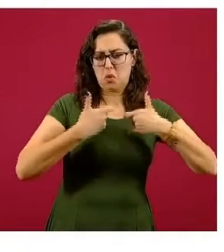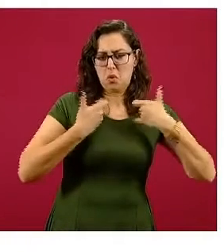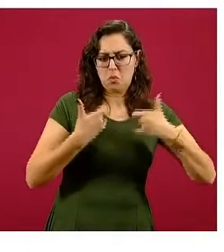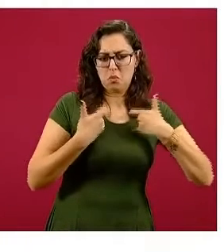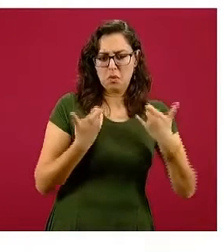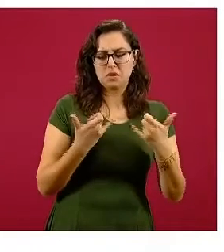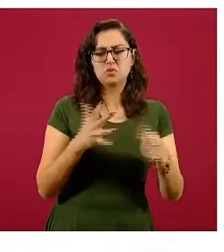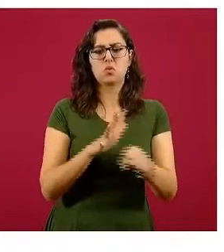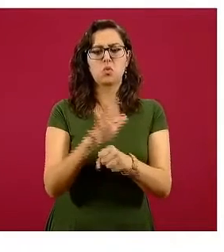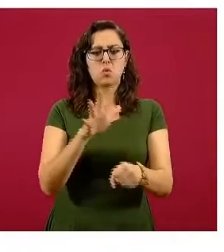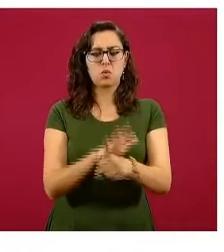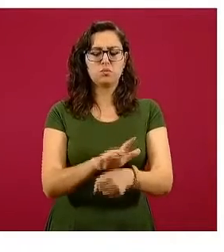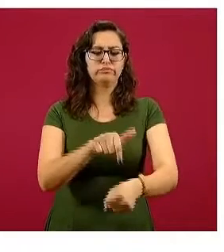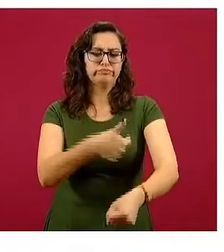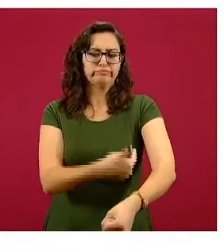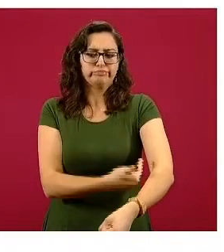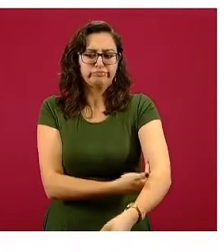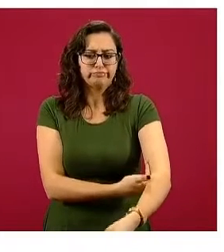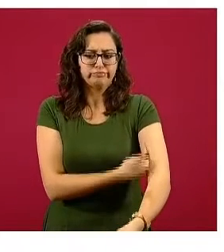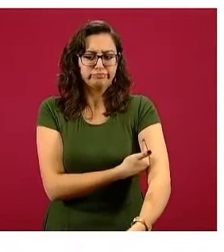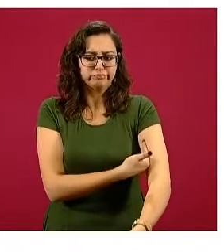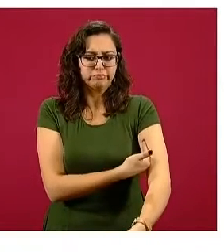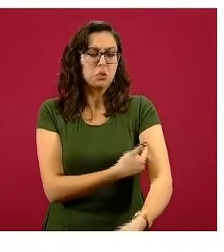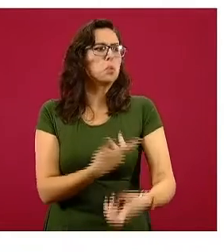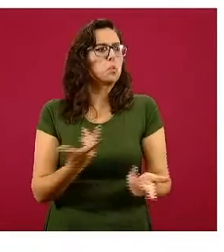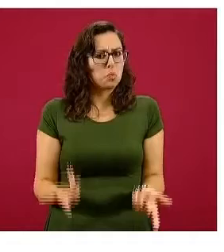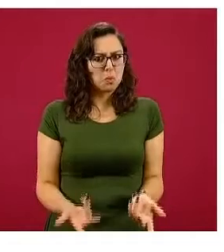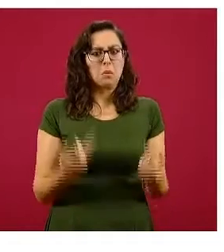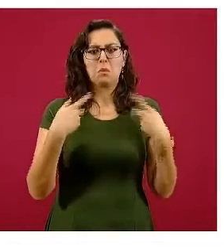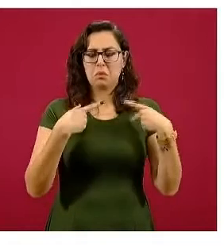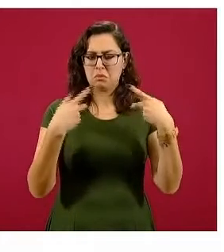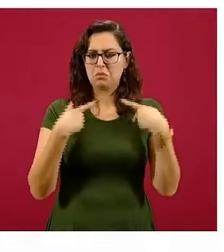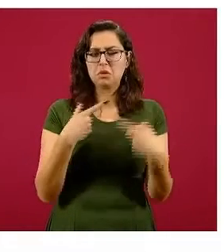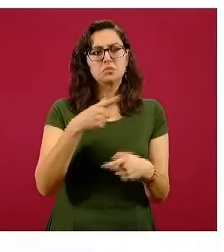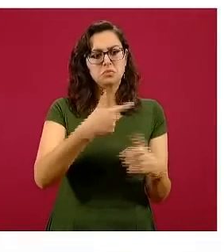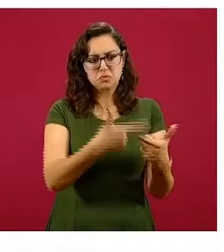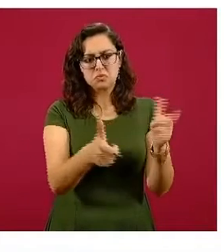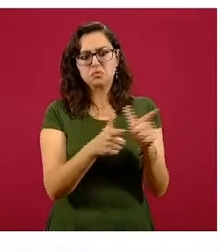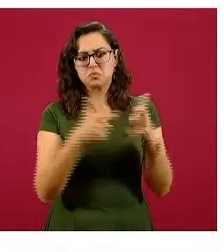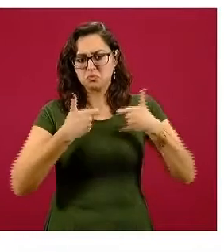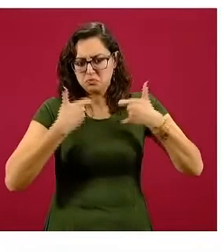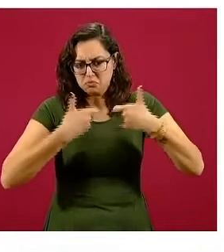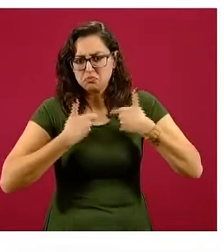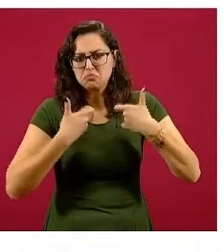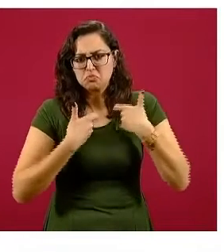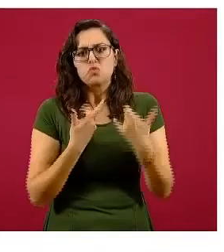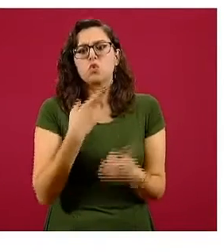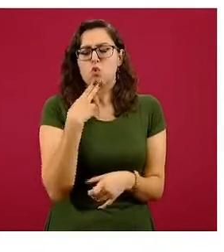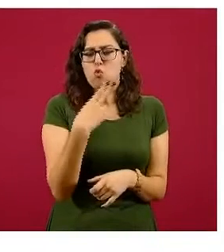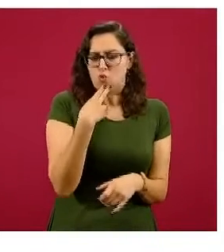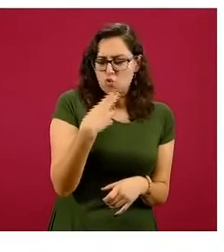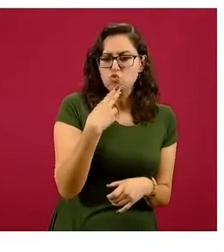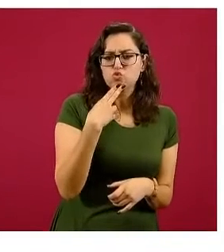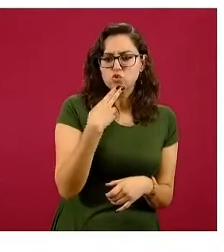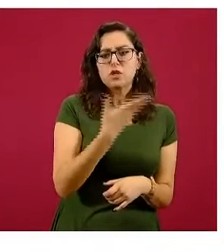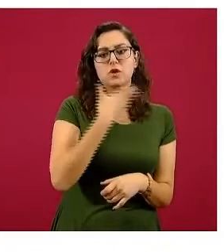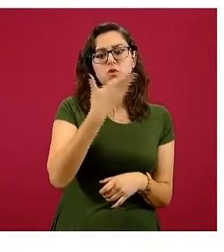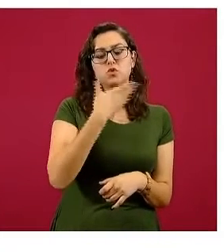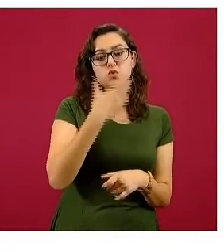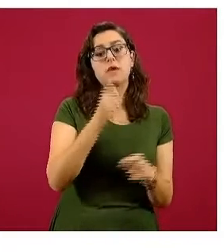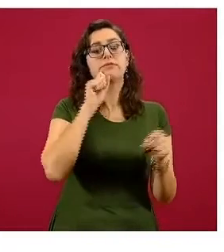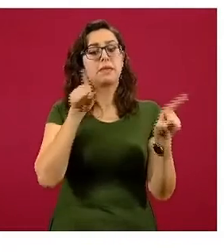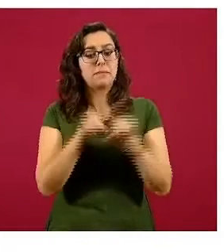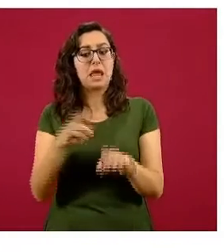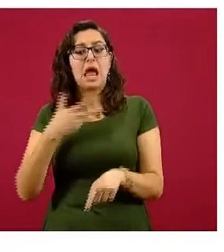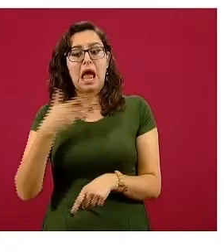Los implantes subdérmicos han sido muy exitosos en este grupo de edad. Tenemos los métodos hormonales,